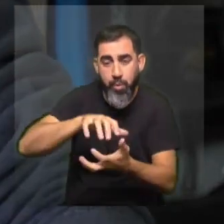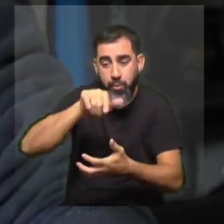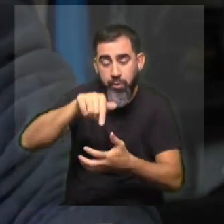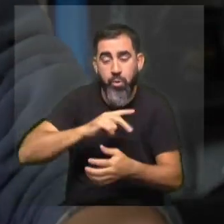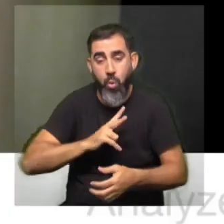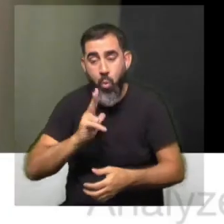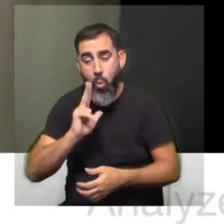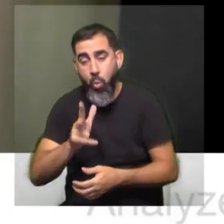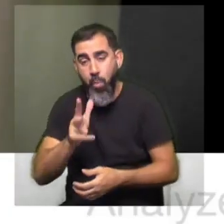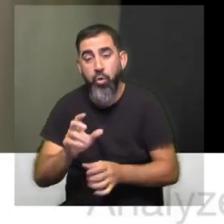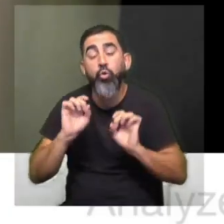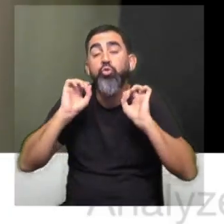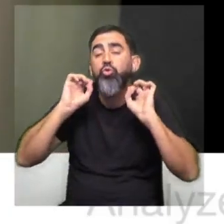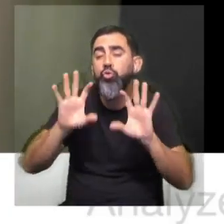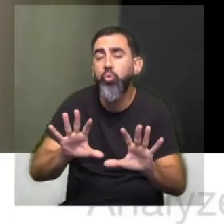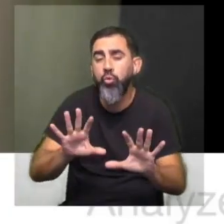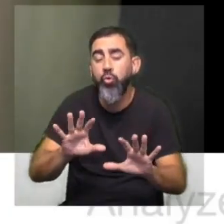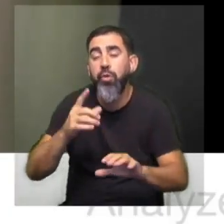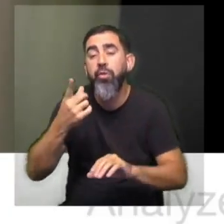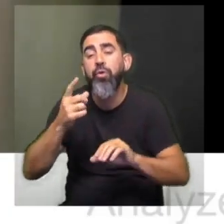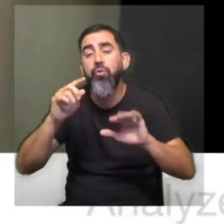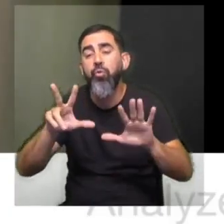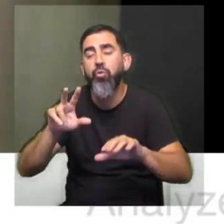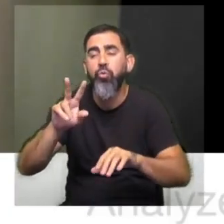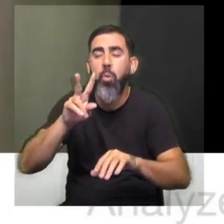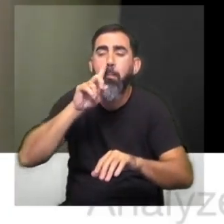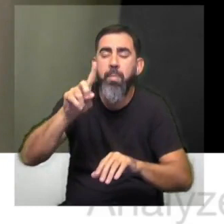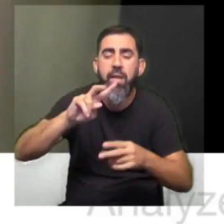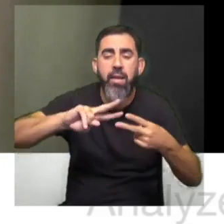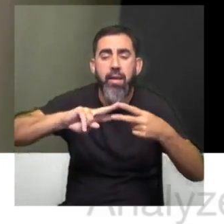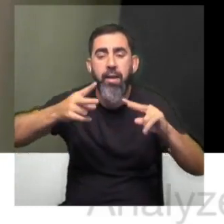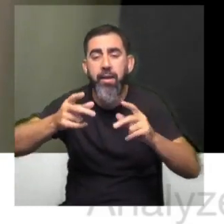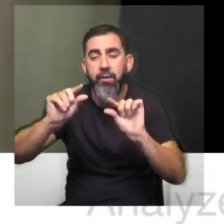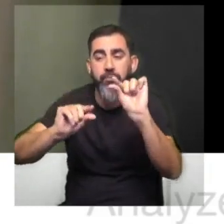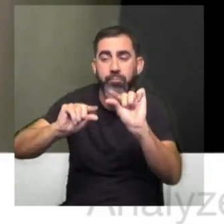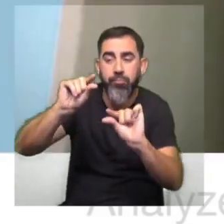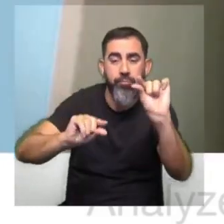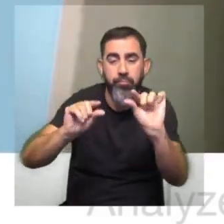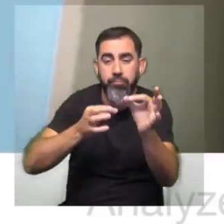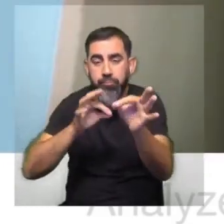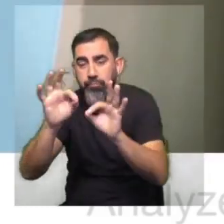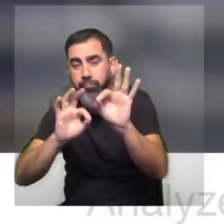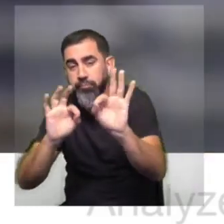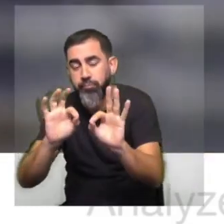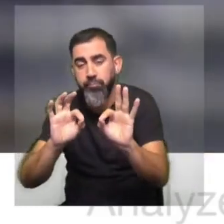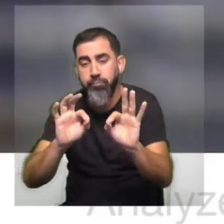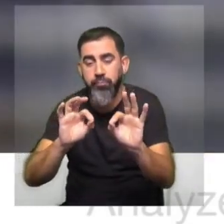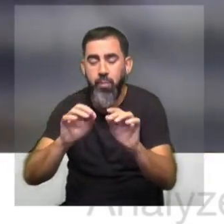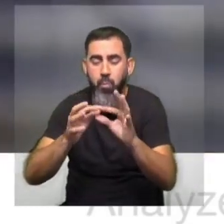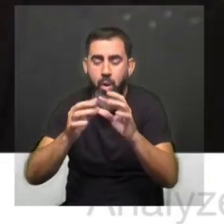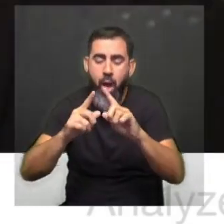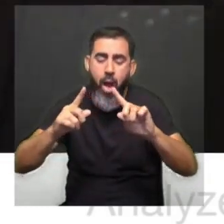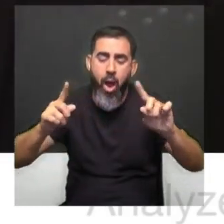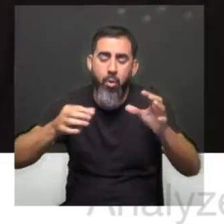ser humano, con solamente 18 o 20.000 genes que se van regulando de forma específica. Sería muy largo de